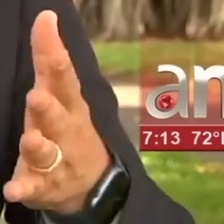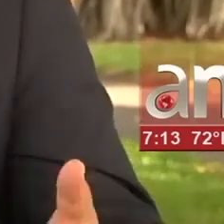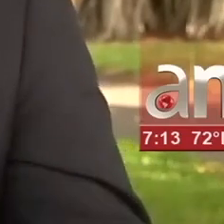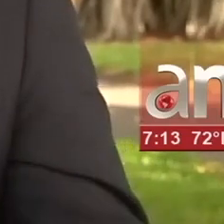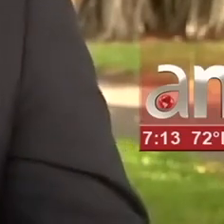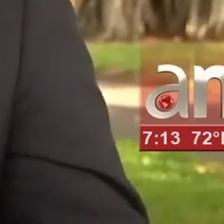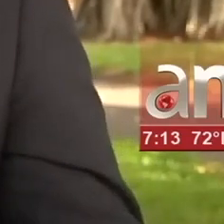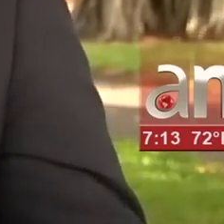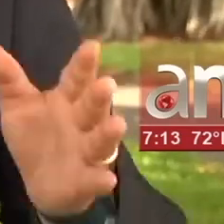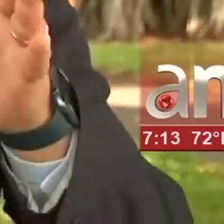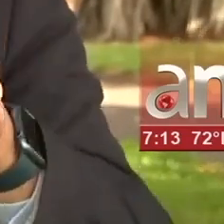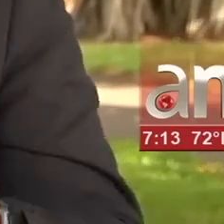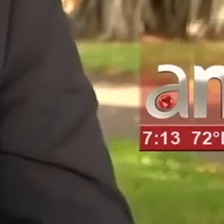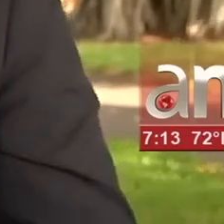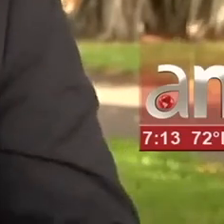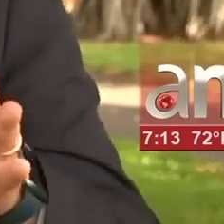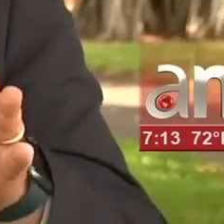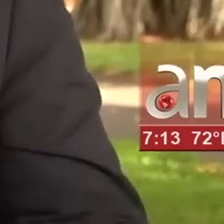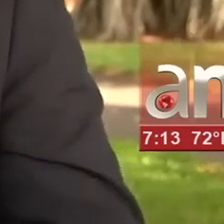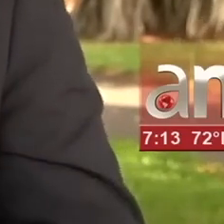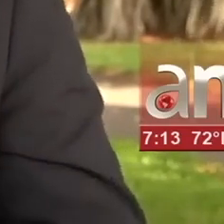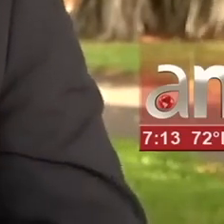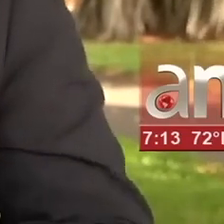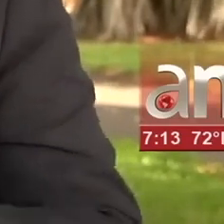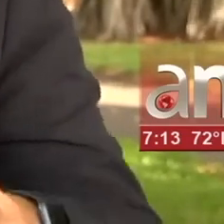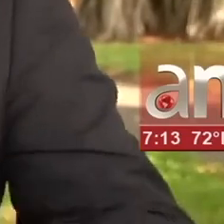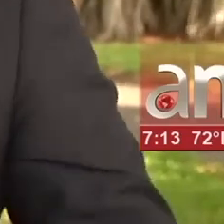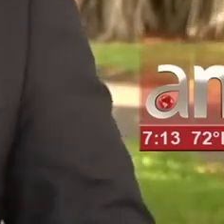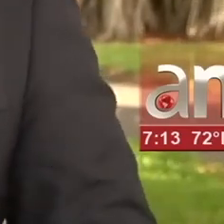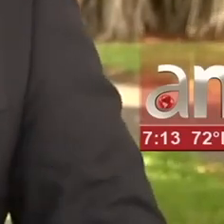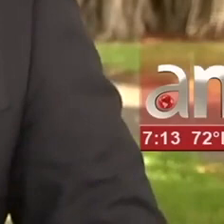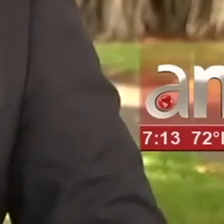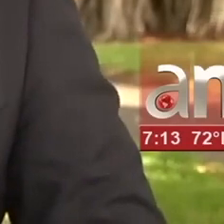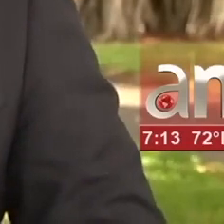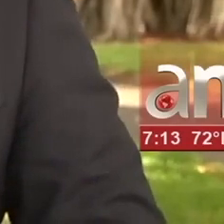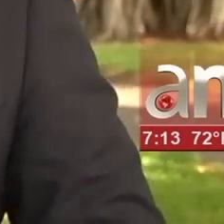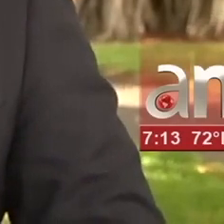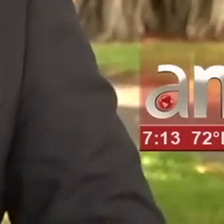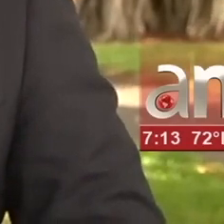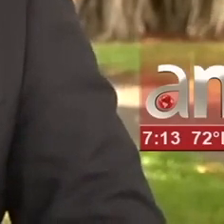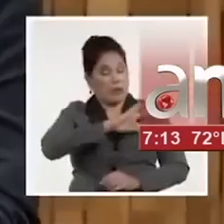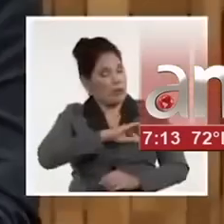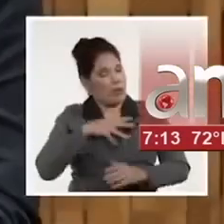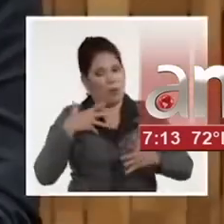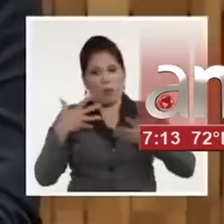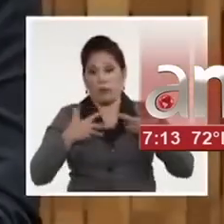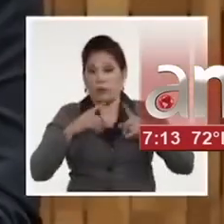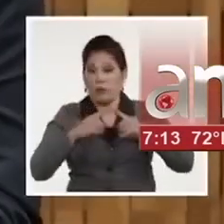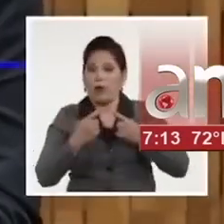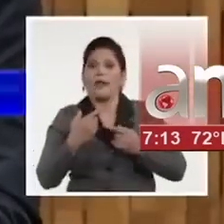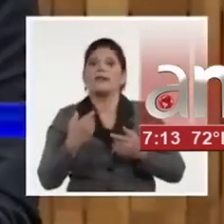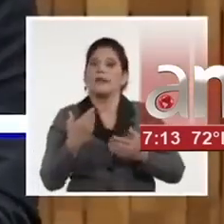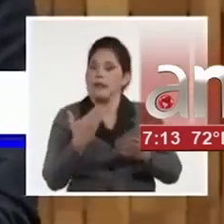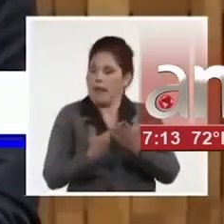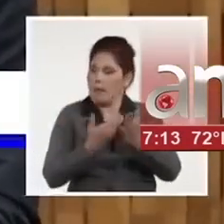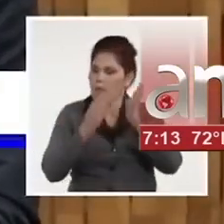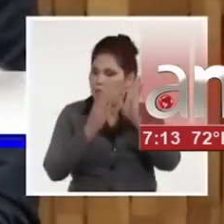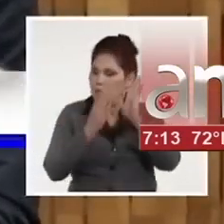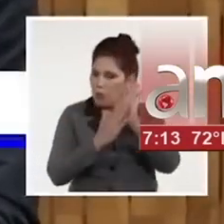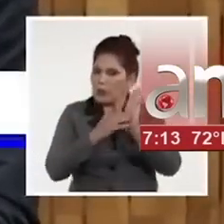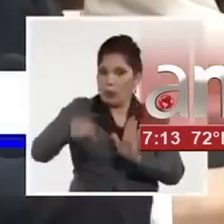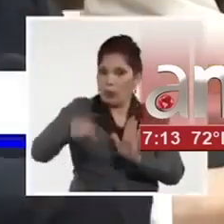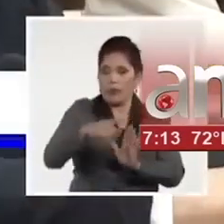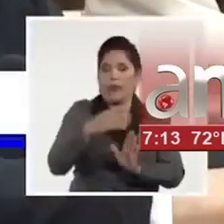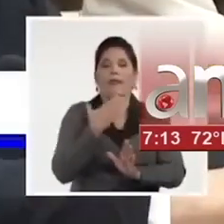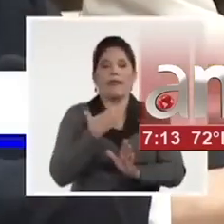futura hegemonía de esos oligarcas rusos en la economía de la isla. Muestra que hay toda una voluntad